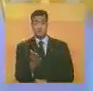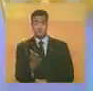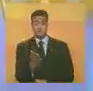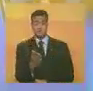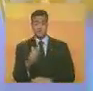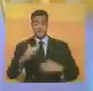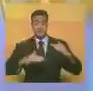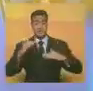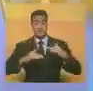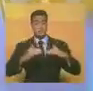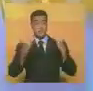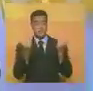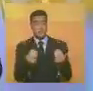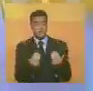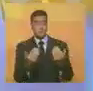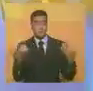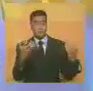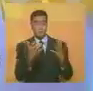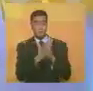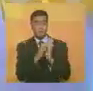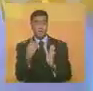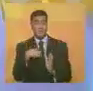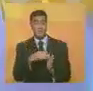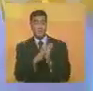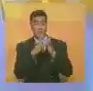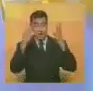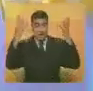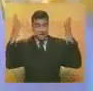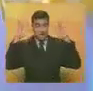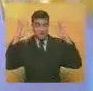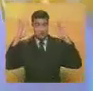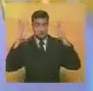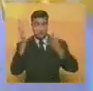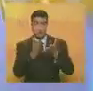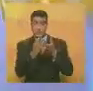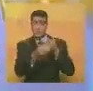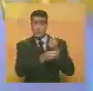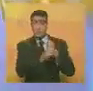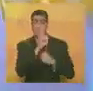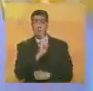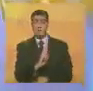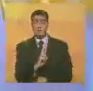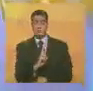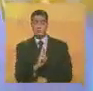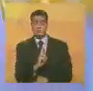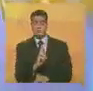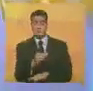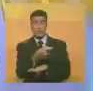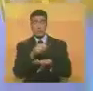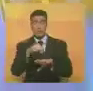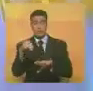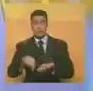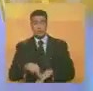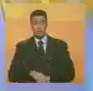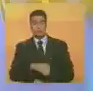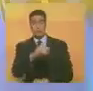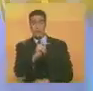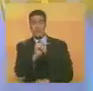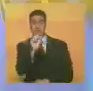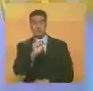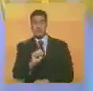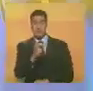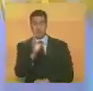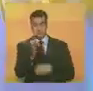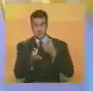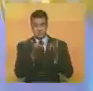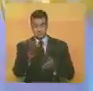el balance hasta este lunes del conflicto que mantienen las enfermeras, quienes continúan esperando respuestas por parte del Ejecutivo Nacional. Carla Salcedo